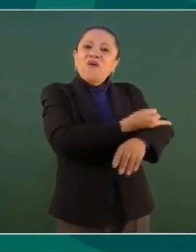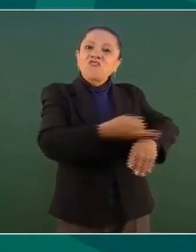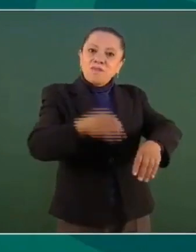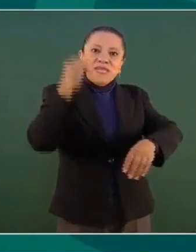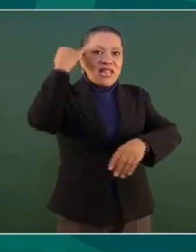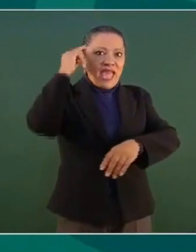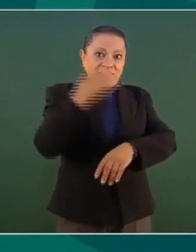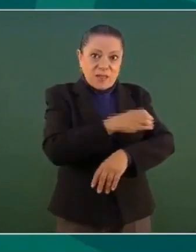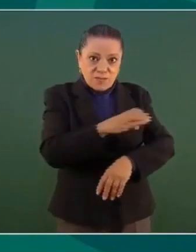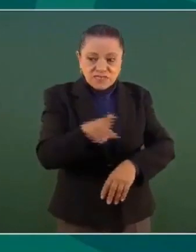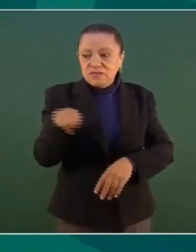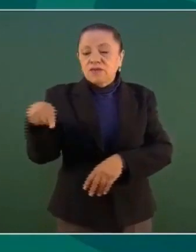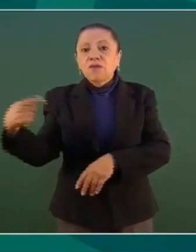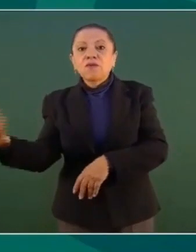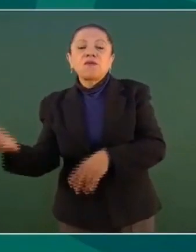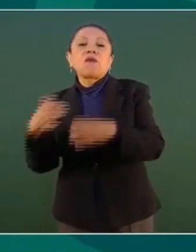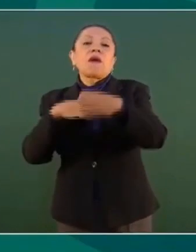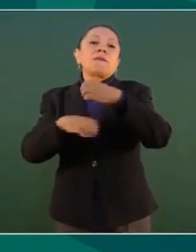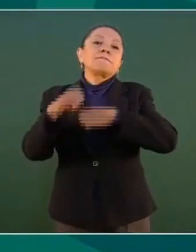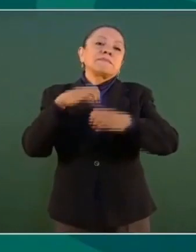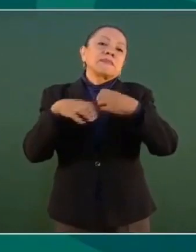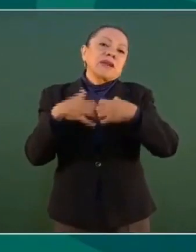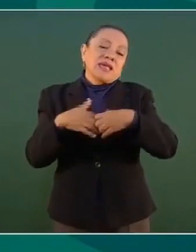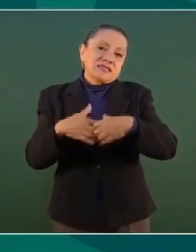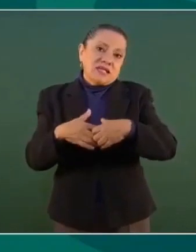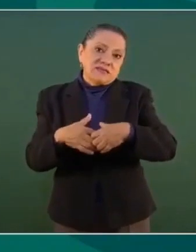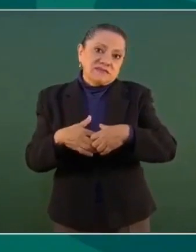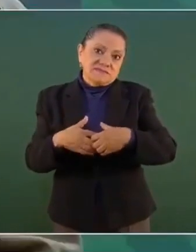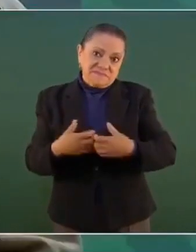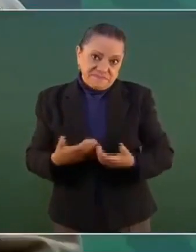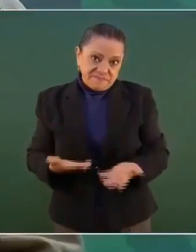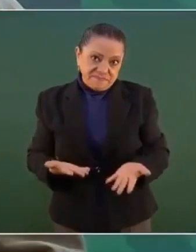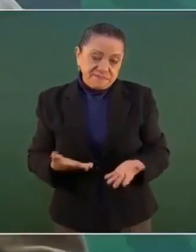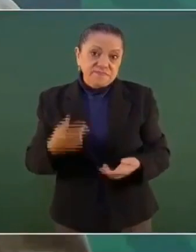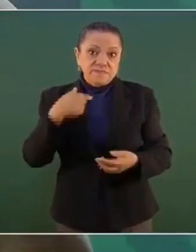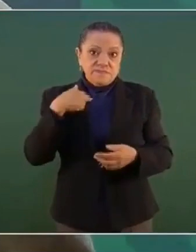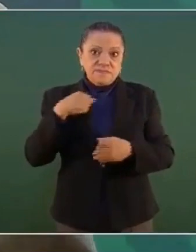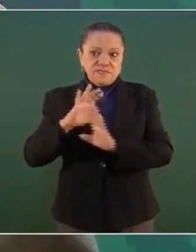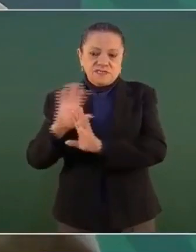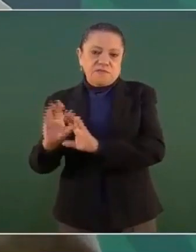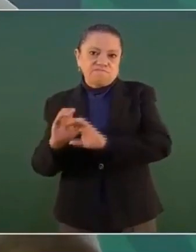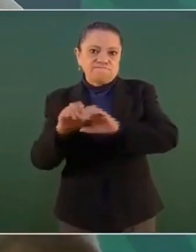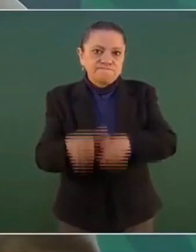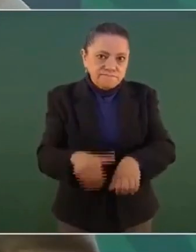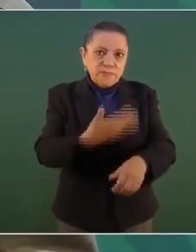Bueno, desde que llegamos a la presidencia dijimos ya no,